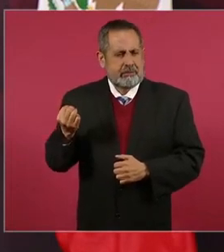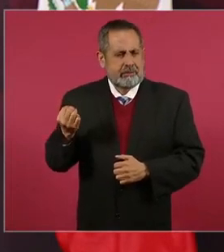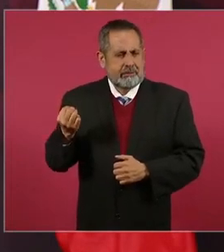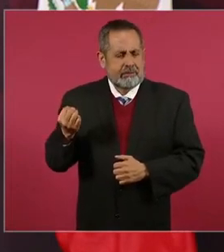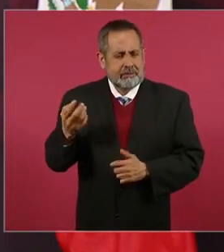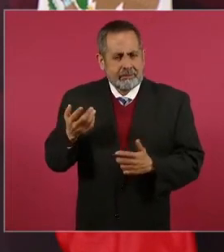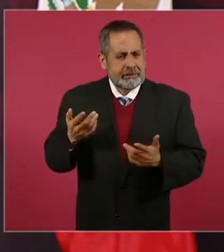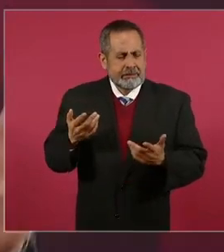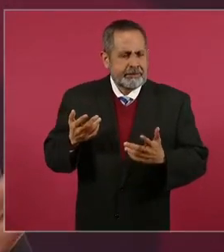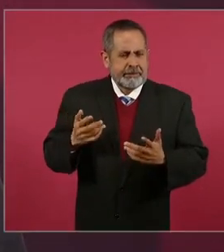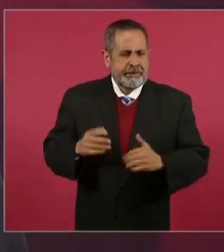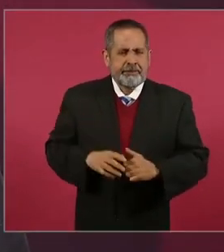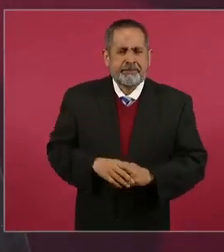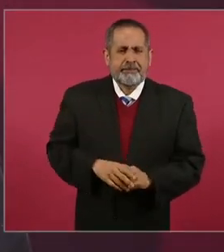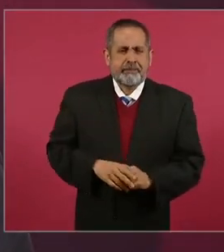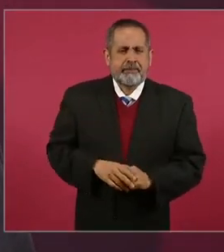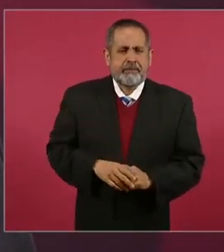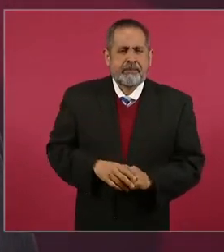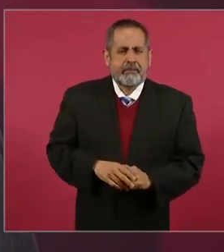Entonces dicen,